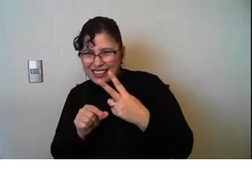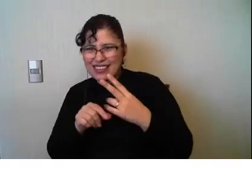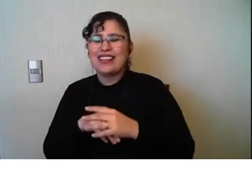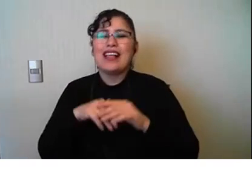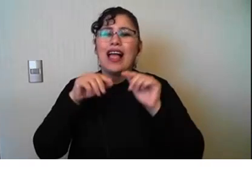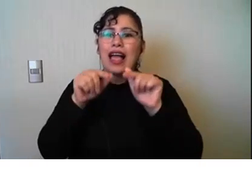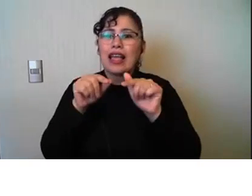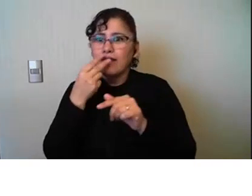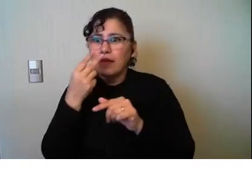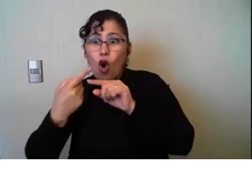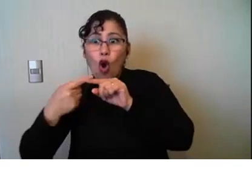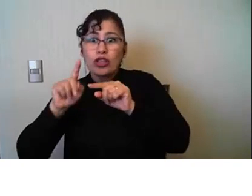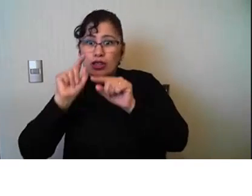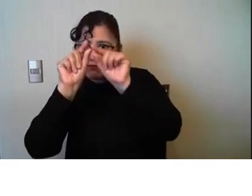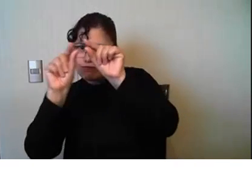Y finalmente,